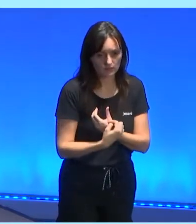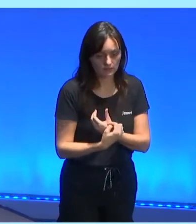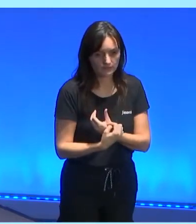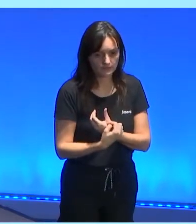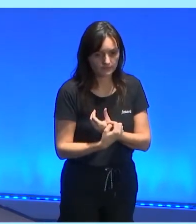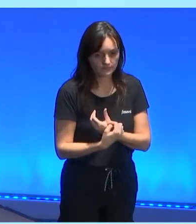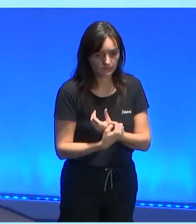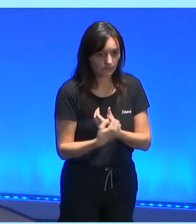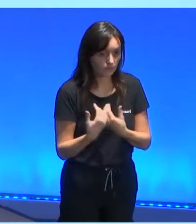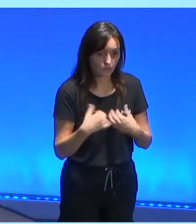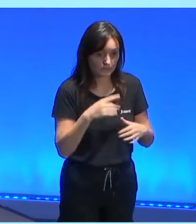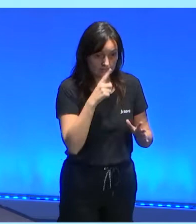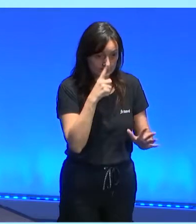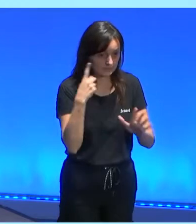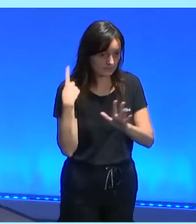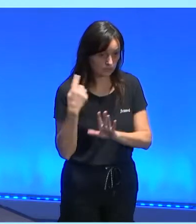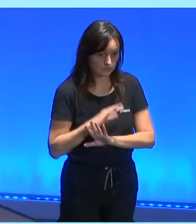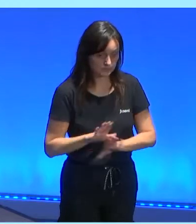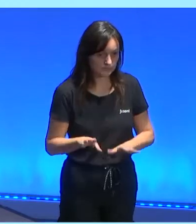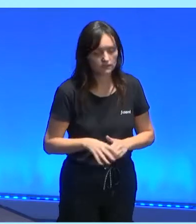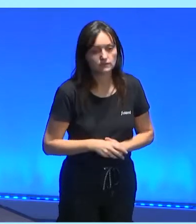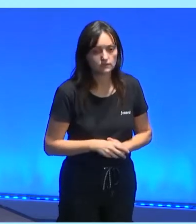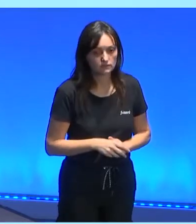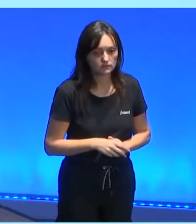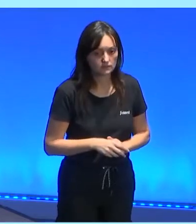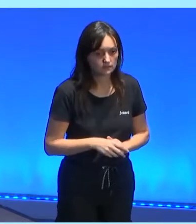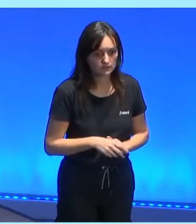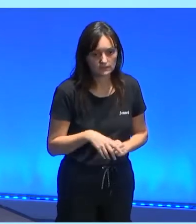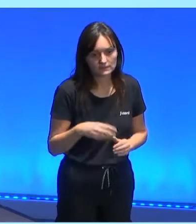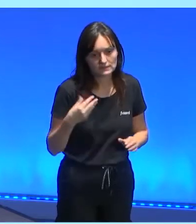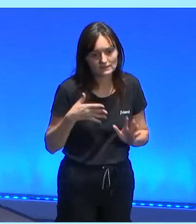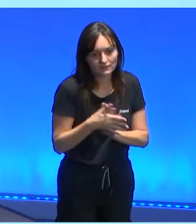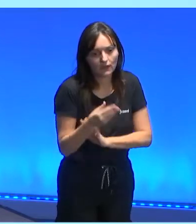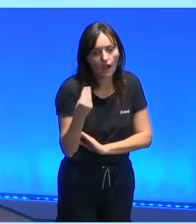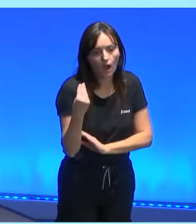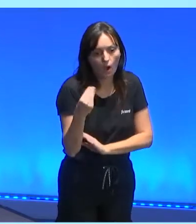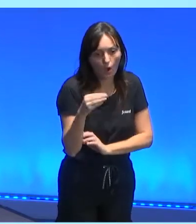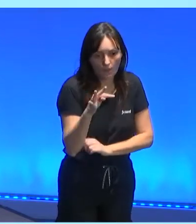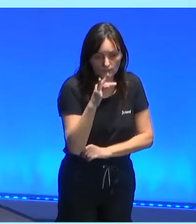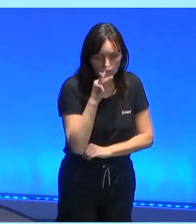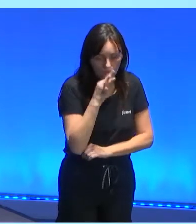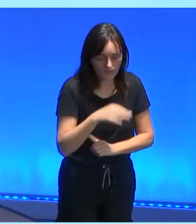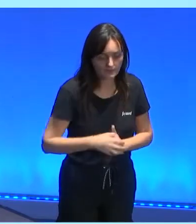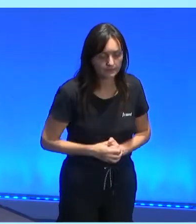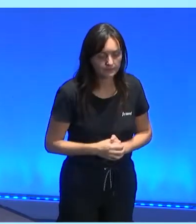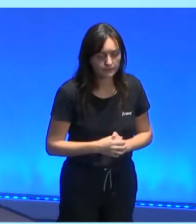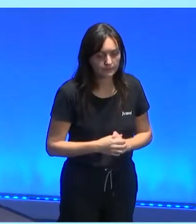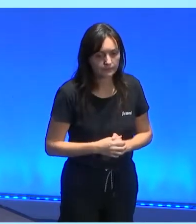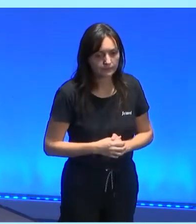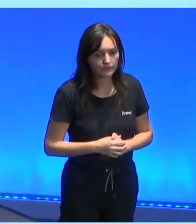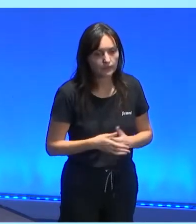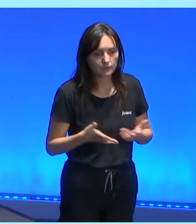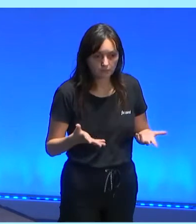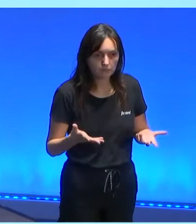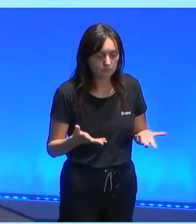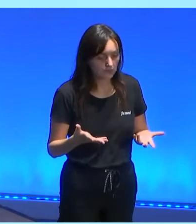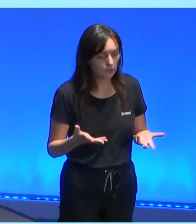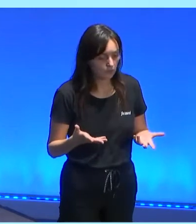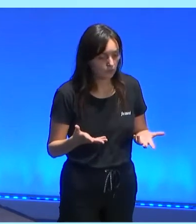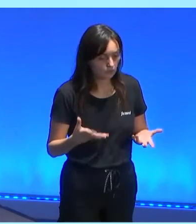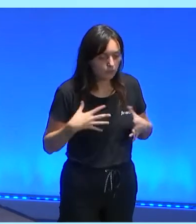Llevamos 6 años. Somos muy jóvenes todavía en todo esto, pero somos